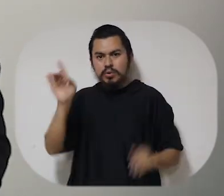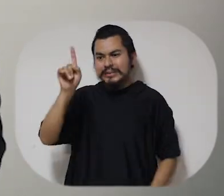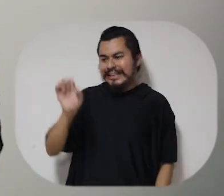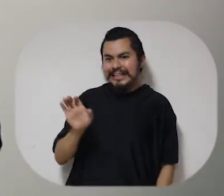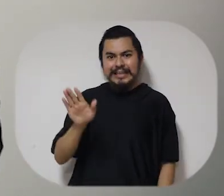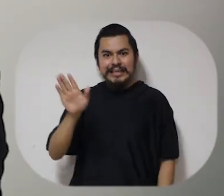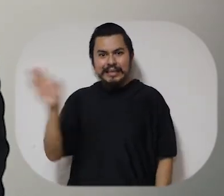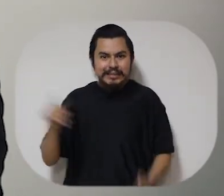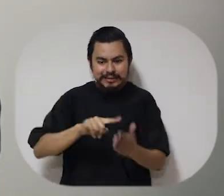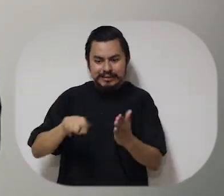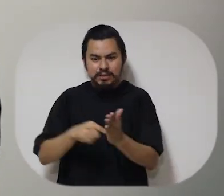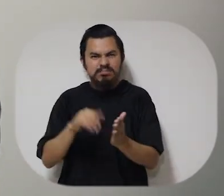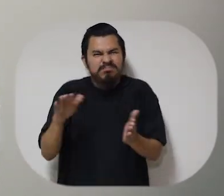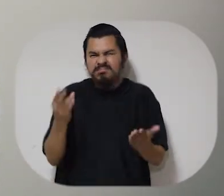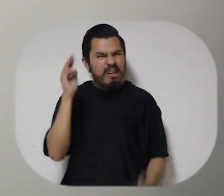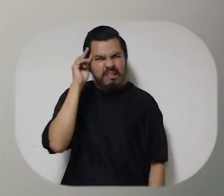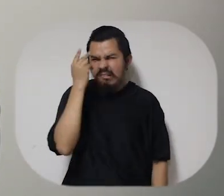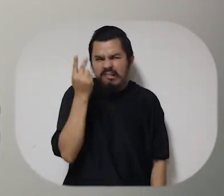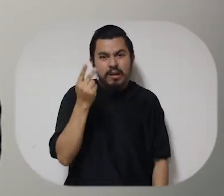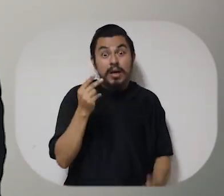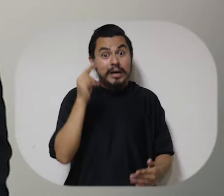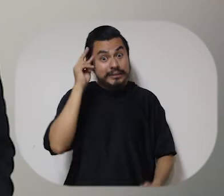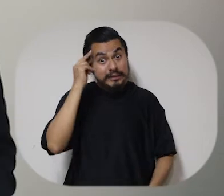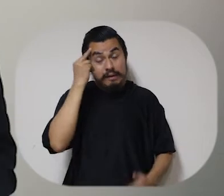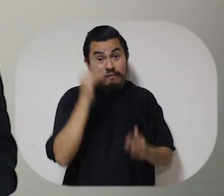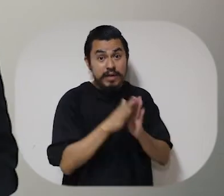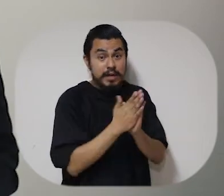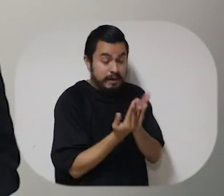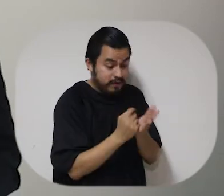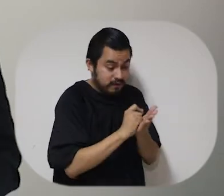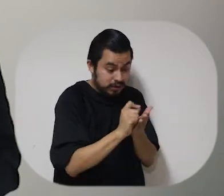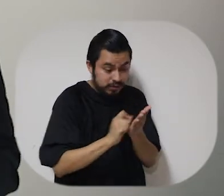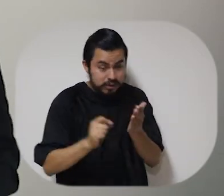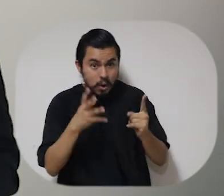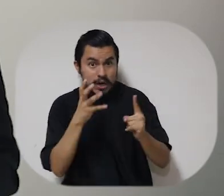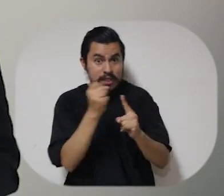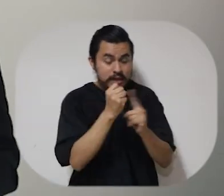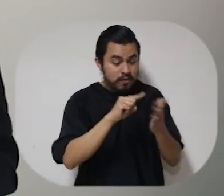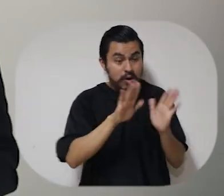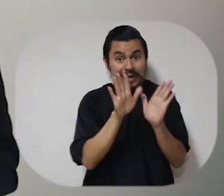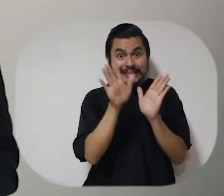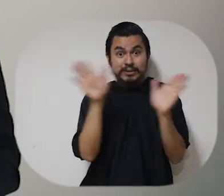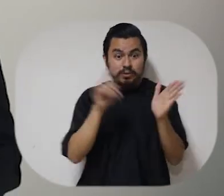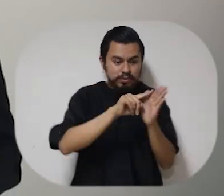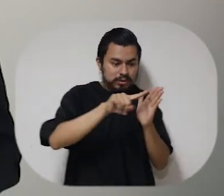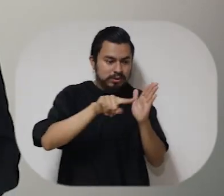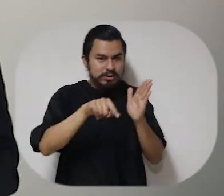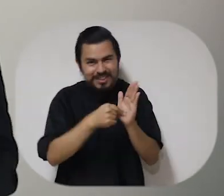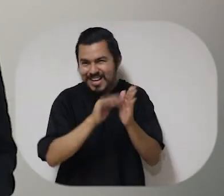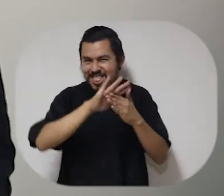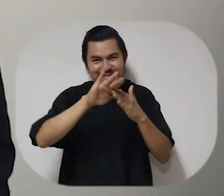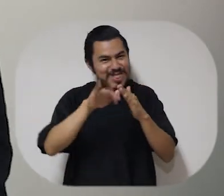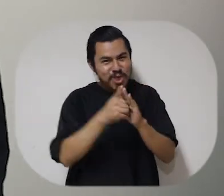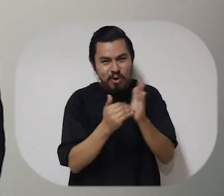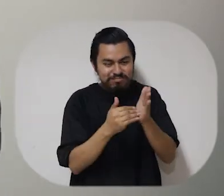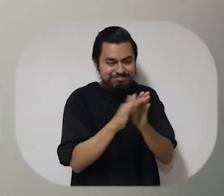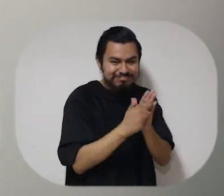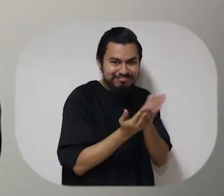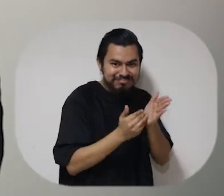con el centro en Jesús, sino toda la Biblia está avanzando para guiarnos a Jesús. Es cristotélica. Por eso es